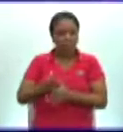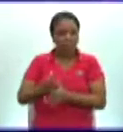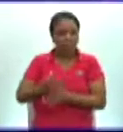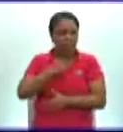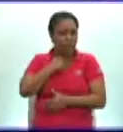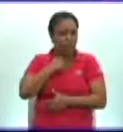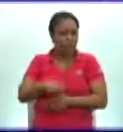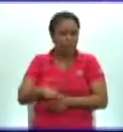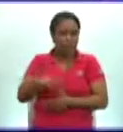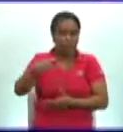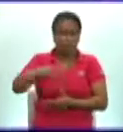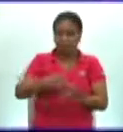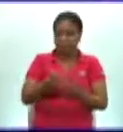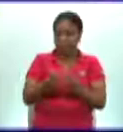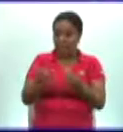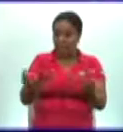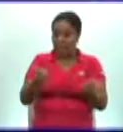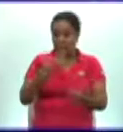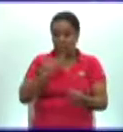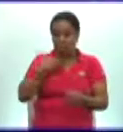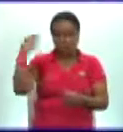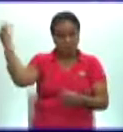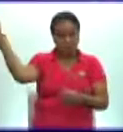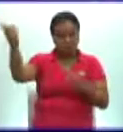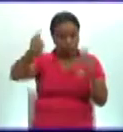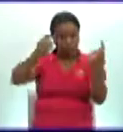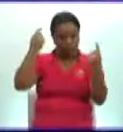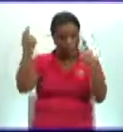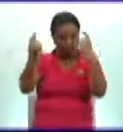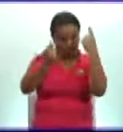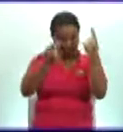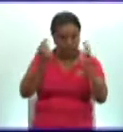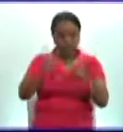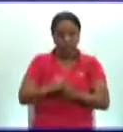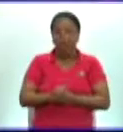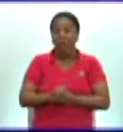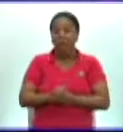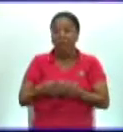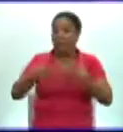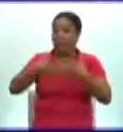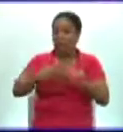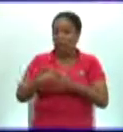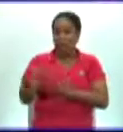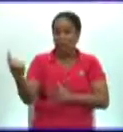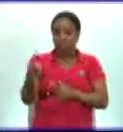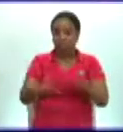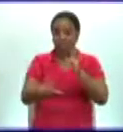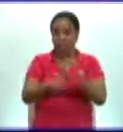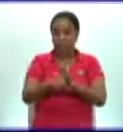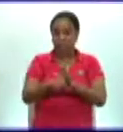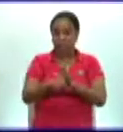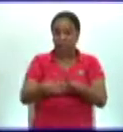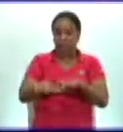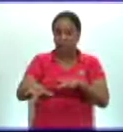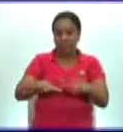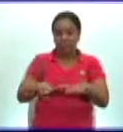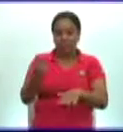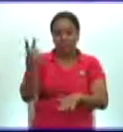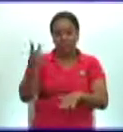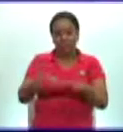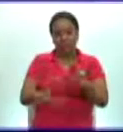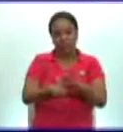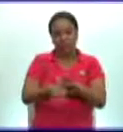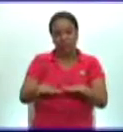tanto aquí en la Tierra como en el espacio estelar, relacionados con la primera ley del movimiento y la segunda ley de